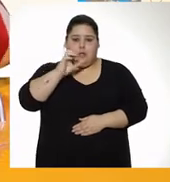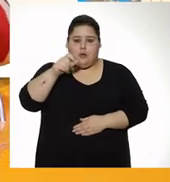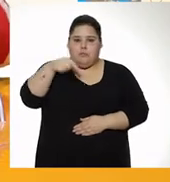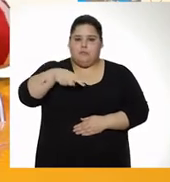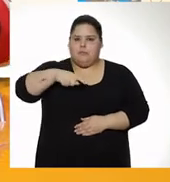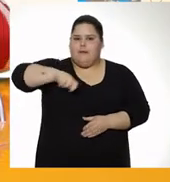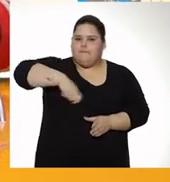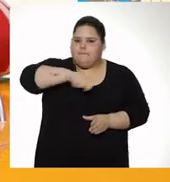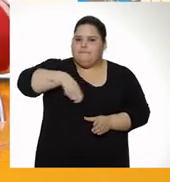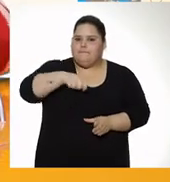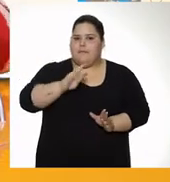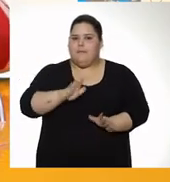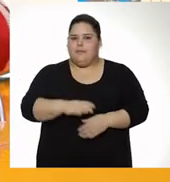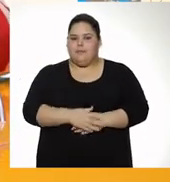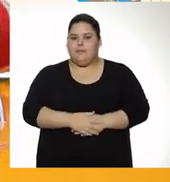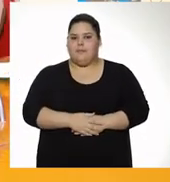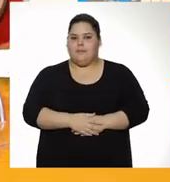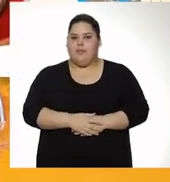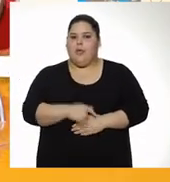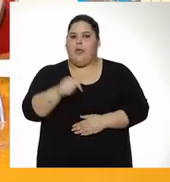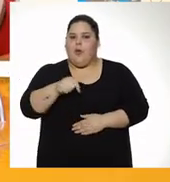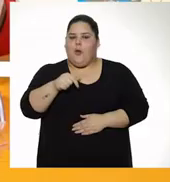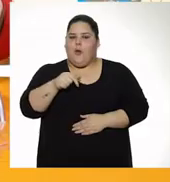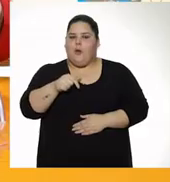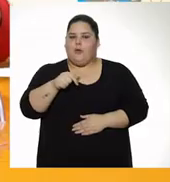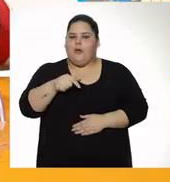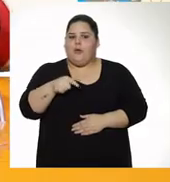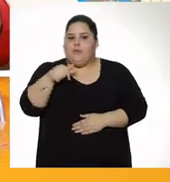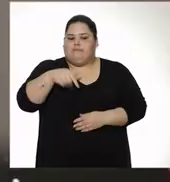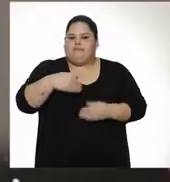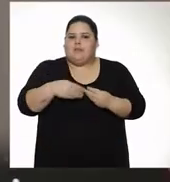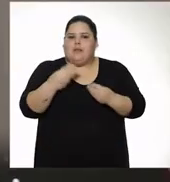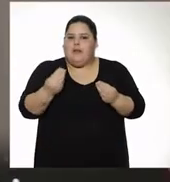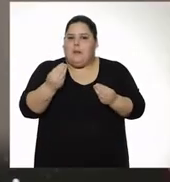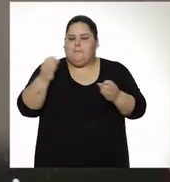revolvemos. Y ahora va a suceder la magia.